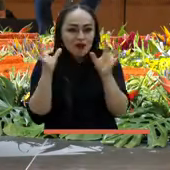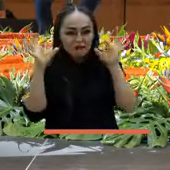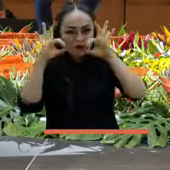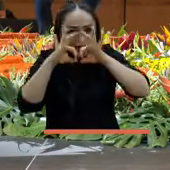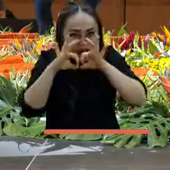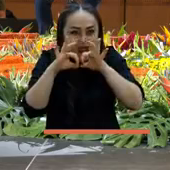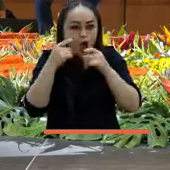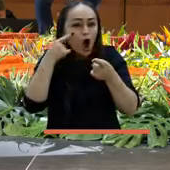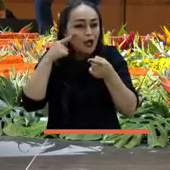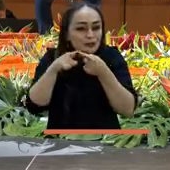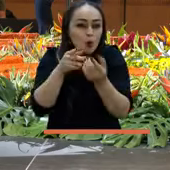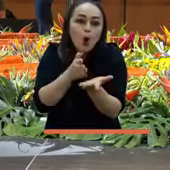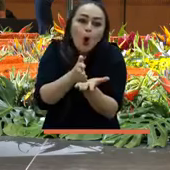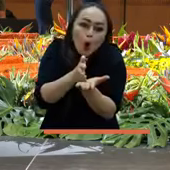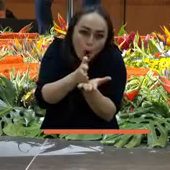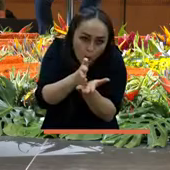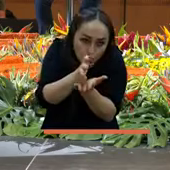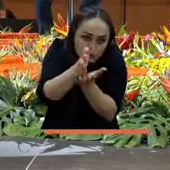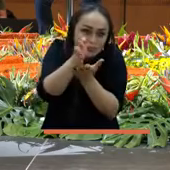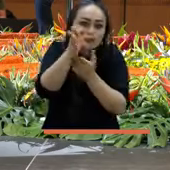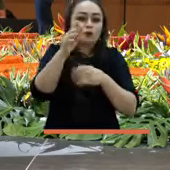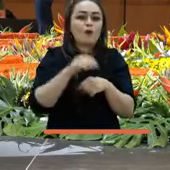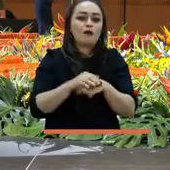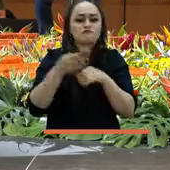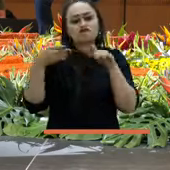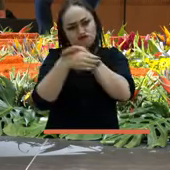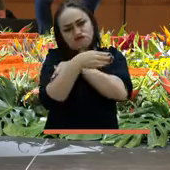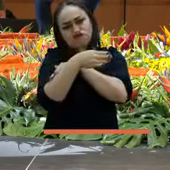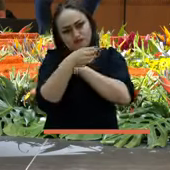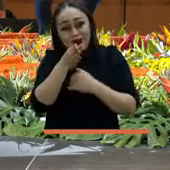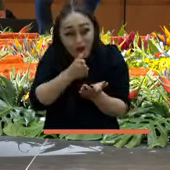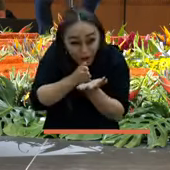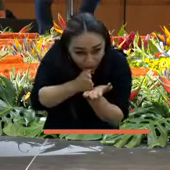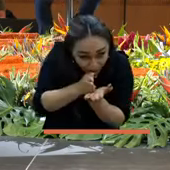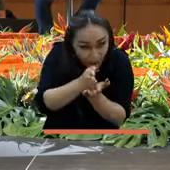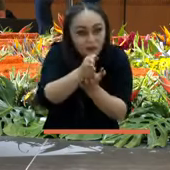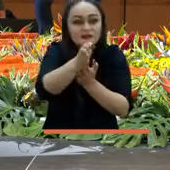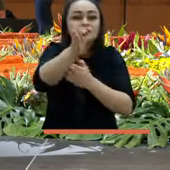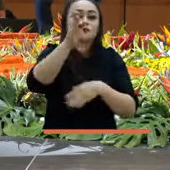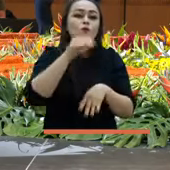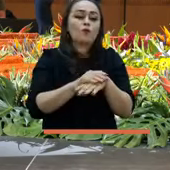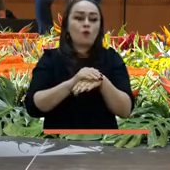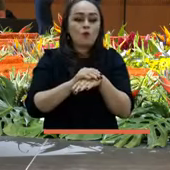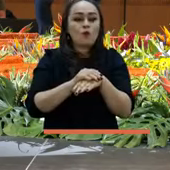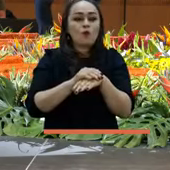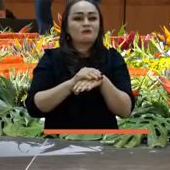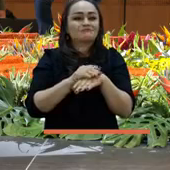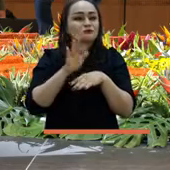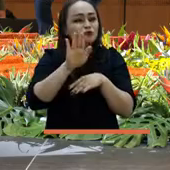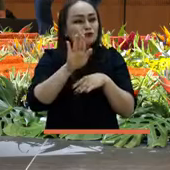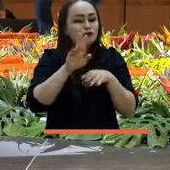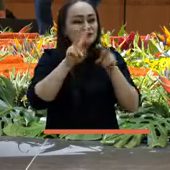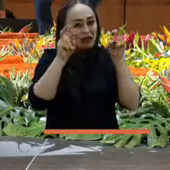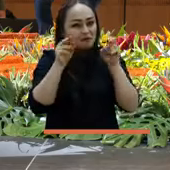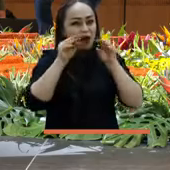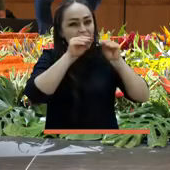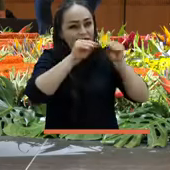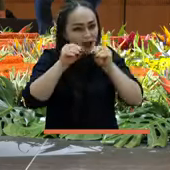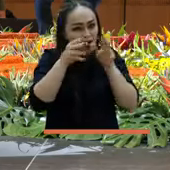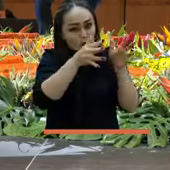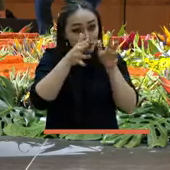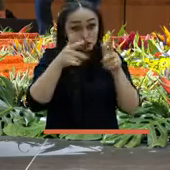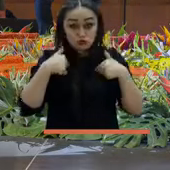esa permanencia y quiero hacer un símil un poco con un campo que es más más propio que es el de la educación yo trabajo en